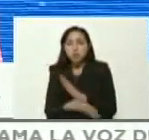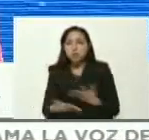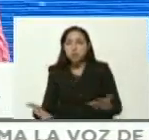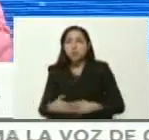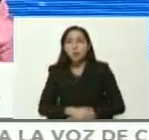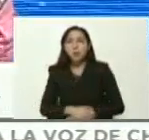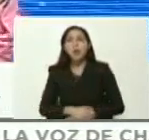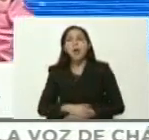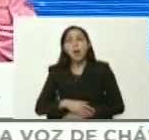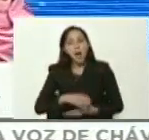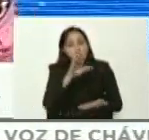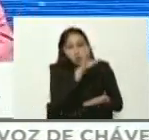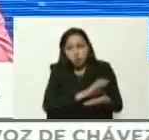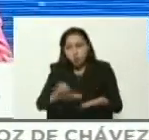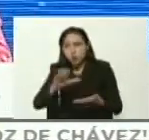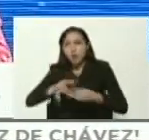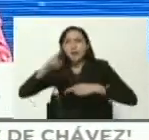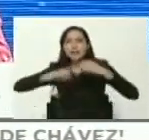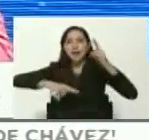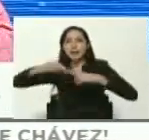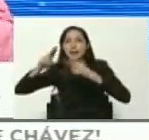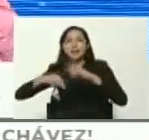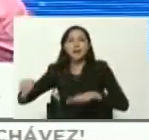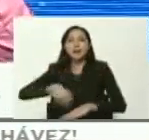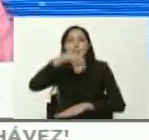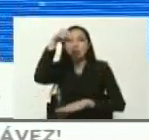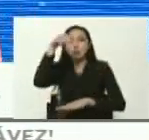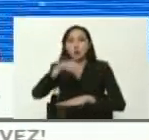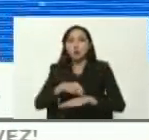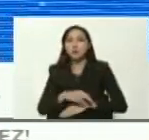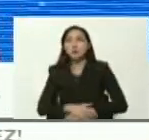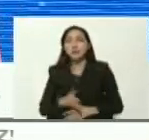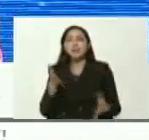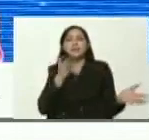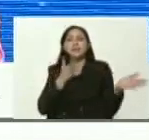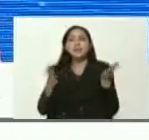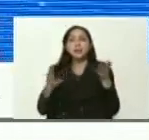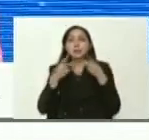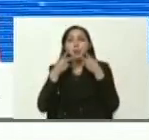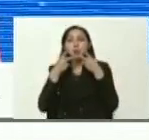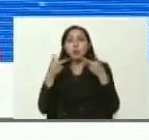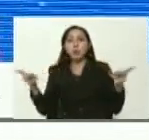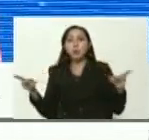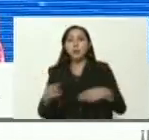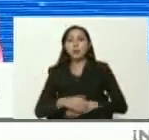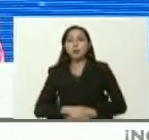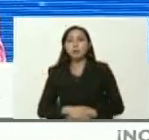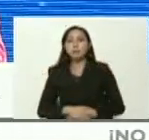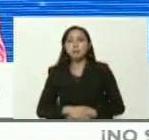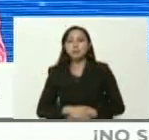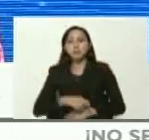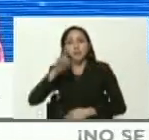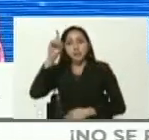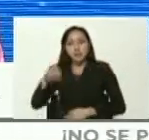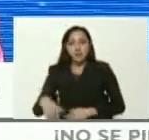la inversión en la infraestructura nacional, en los servicios públicos, a través, bueno,